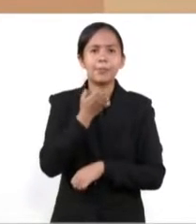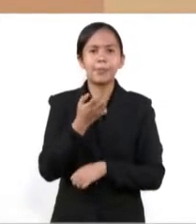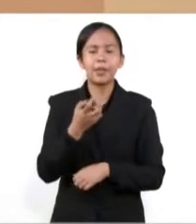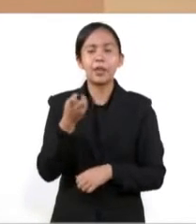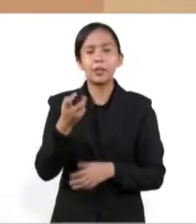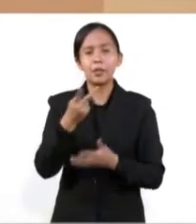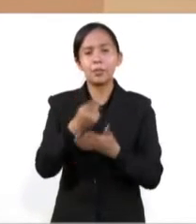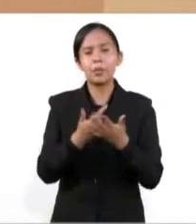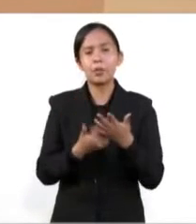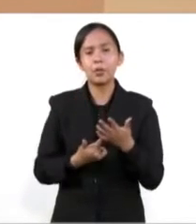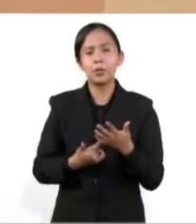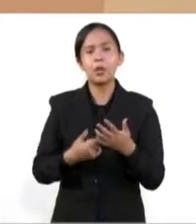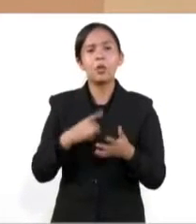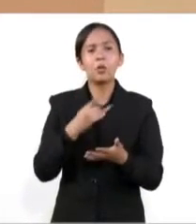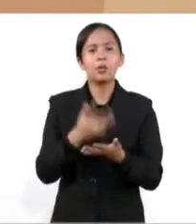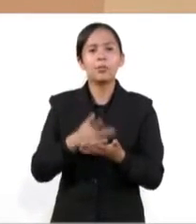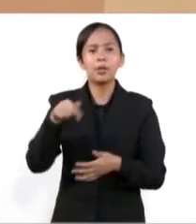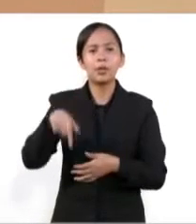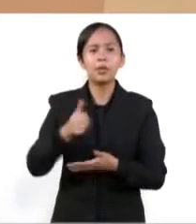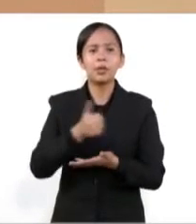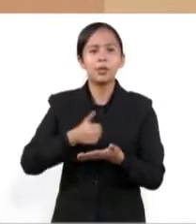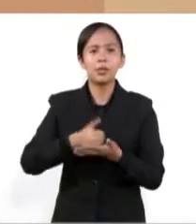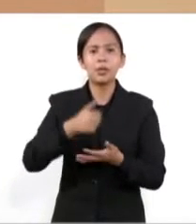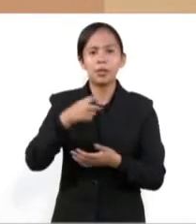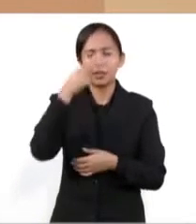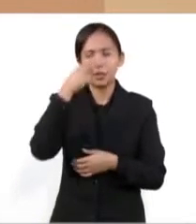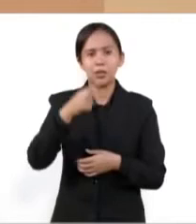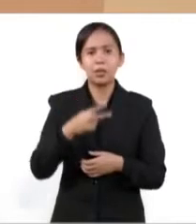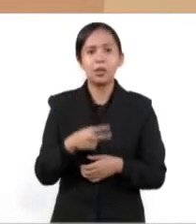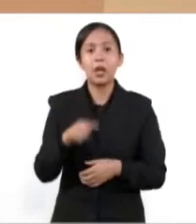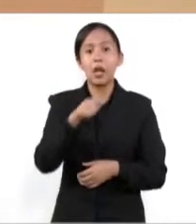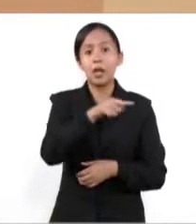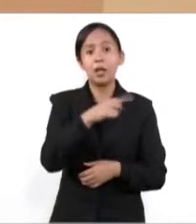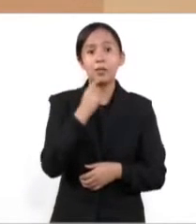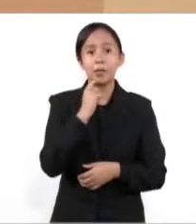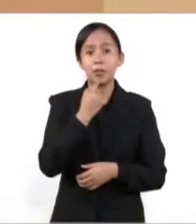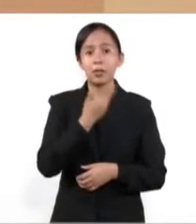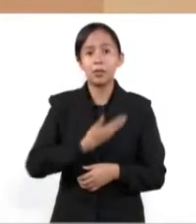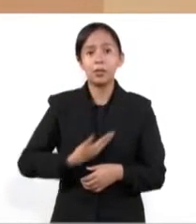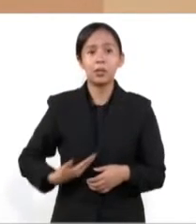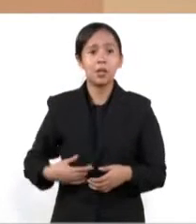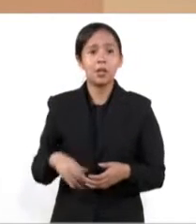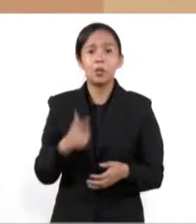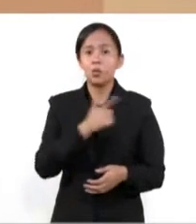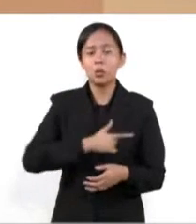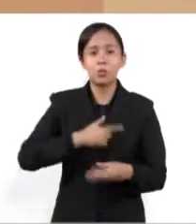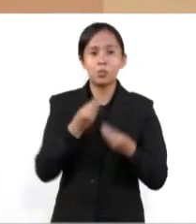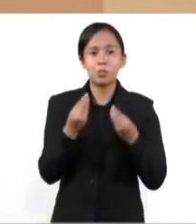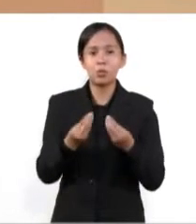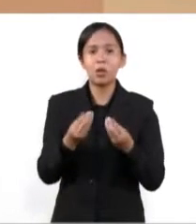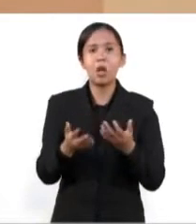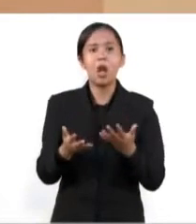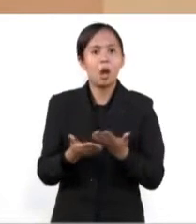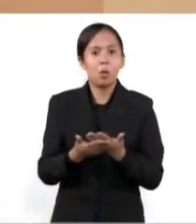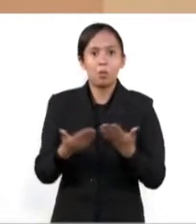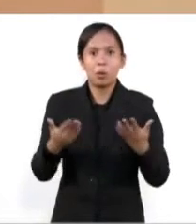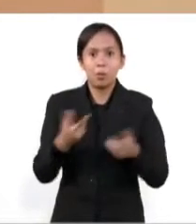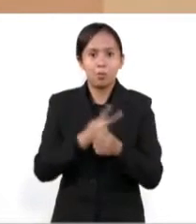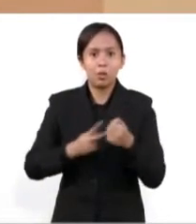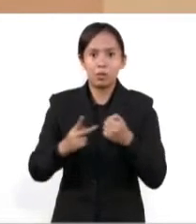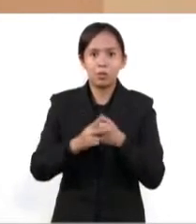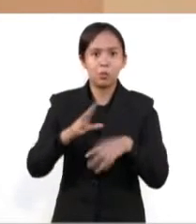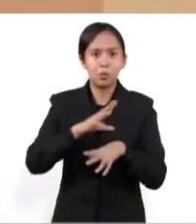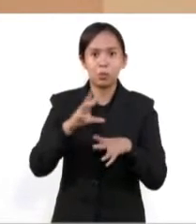programa lo hicimos aquí en la ciudad y le gustó tanto al presidente de la República que se lo llevó a todo el país. Ahora en todo el país se llama